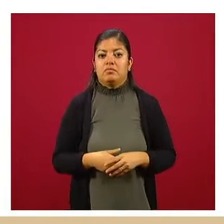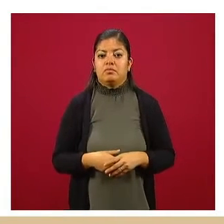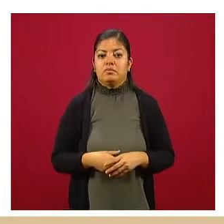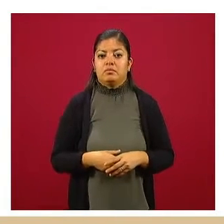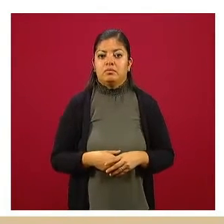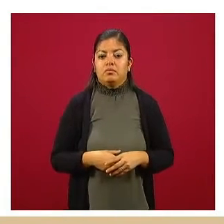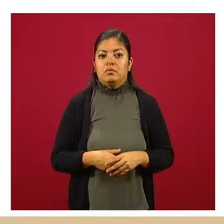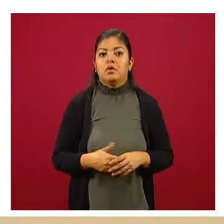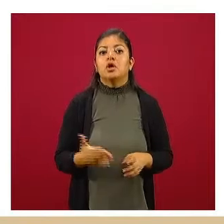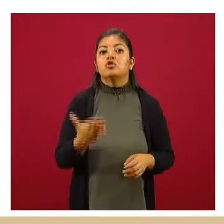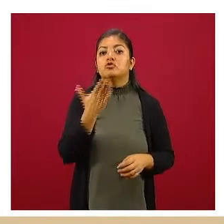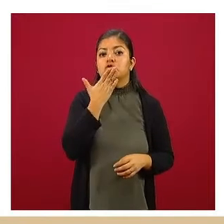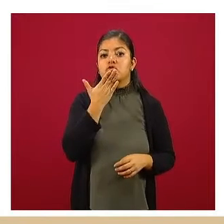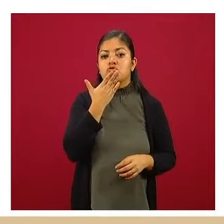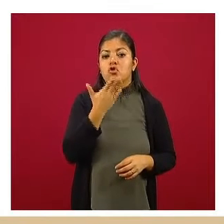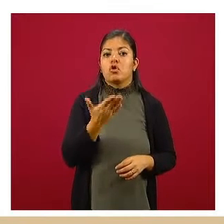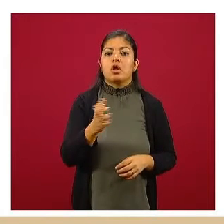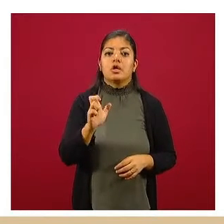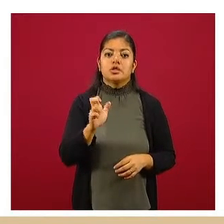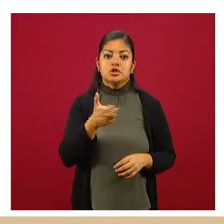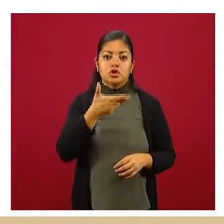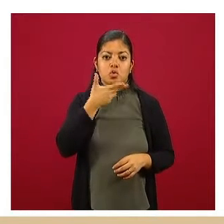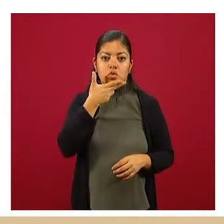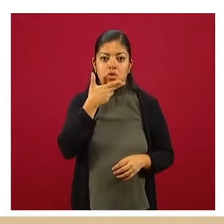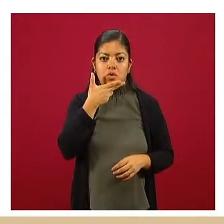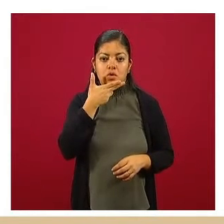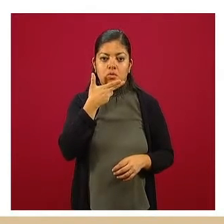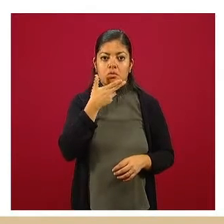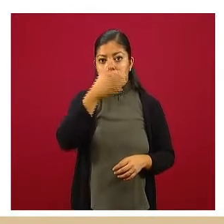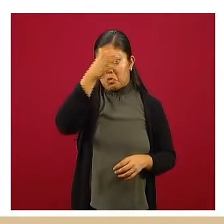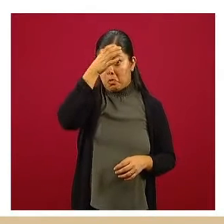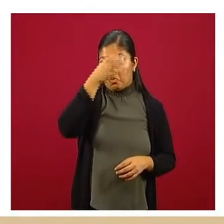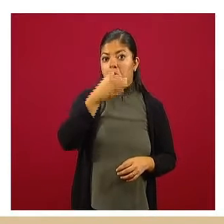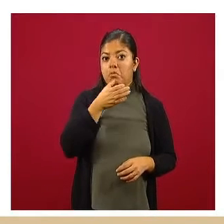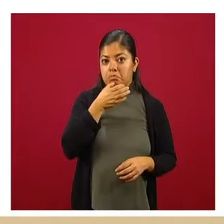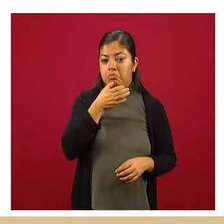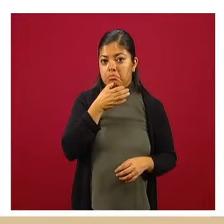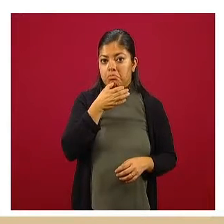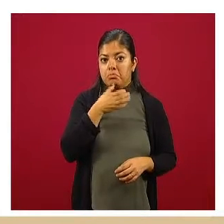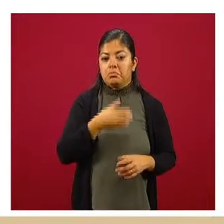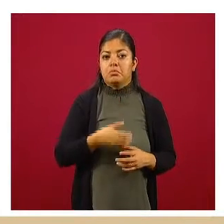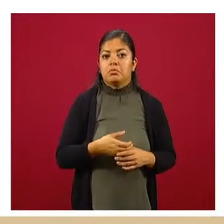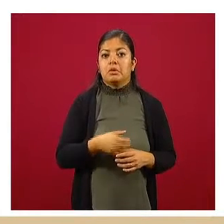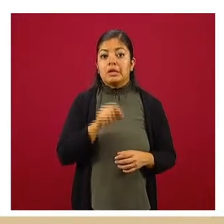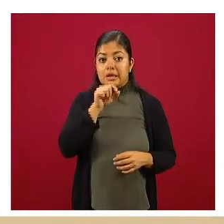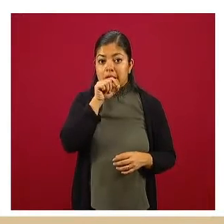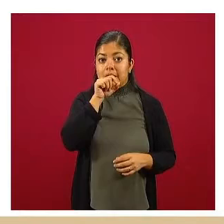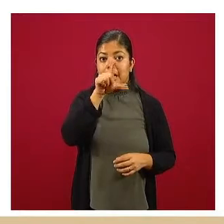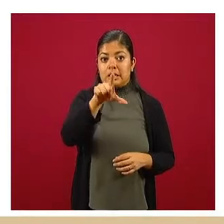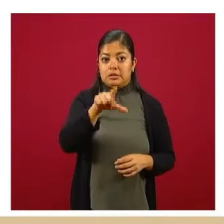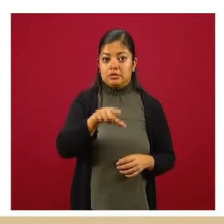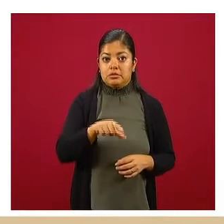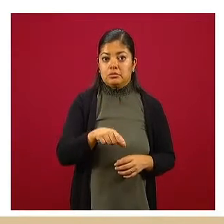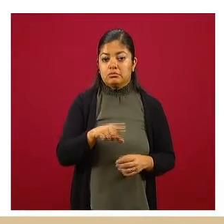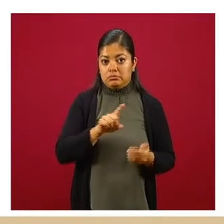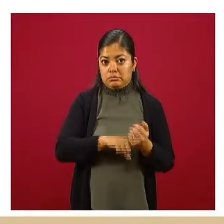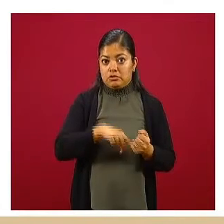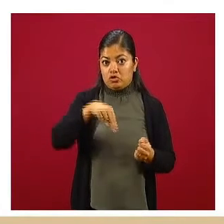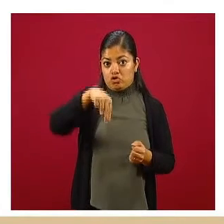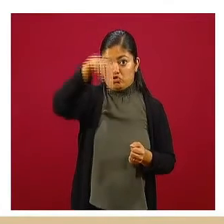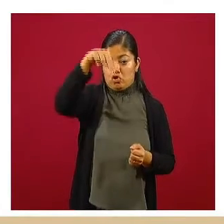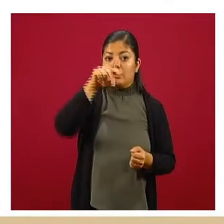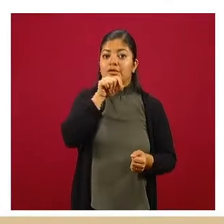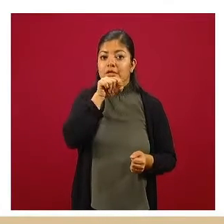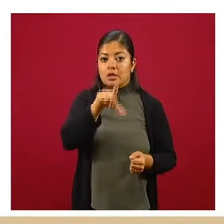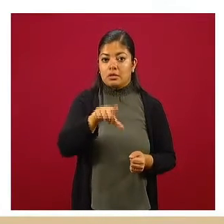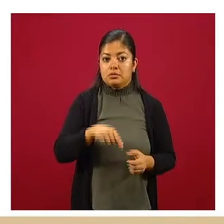En Sonora, en Chihuahua, unos pocos en Coahuila, en Jalisco en los Altos de Jalisco.